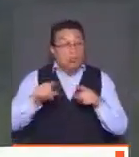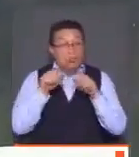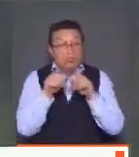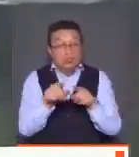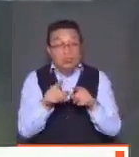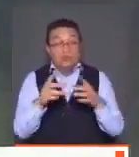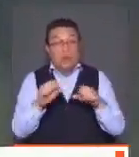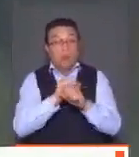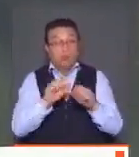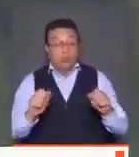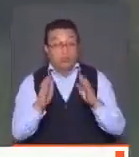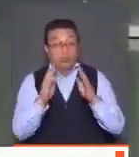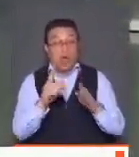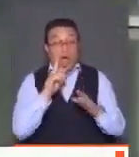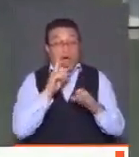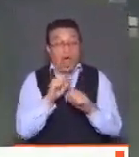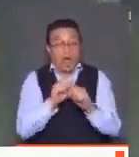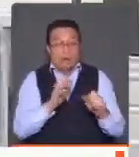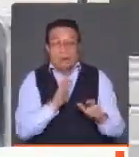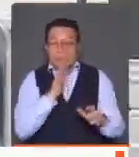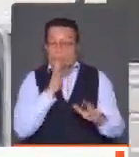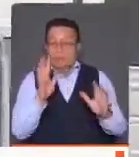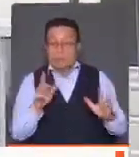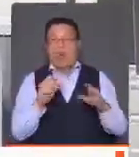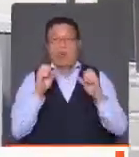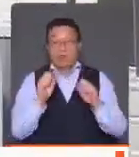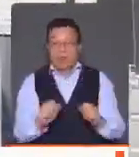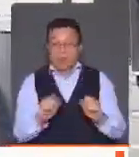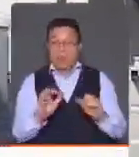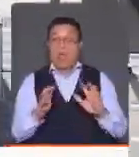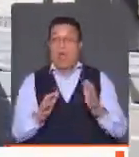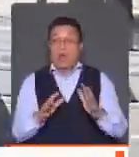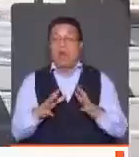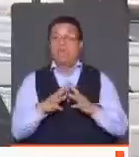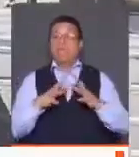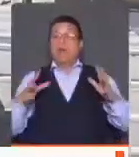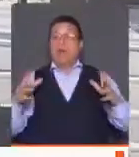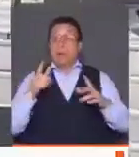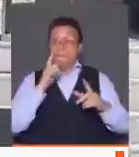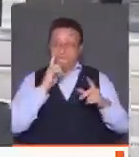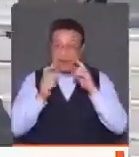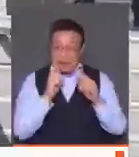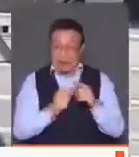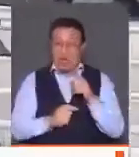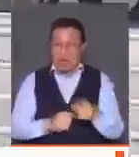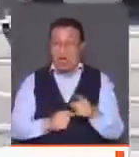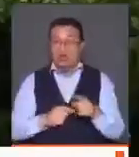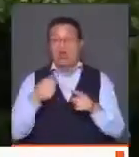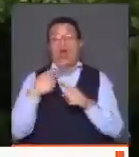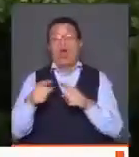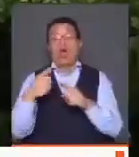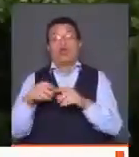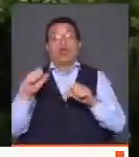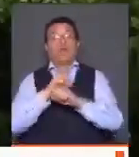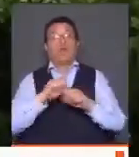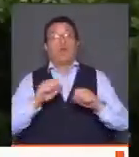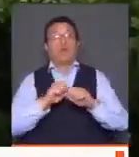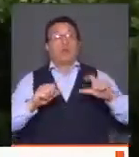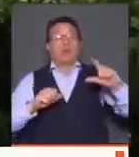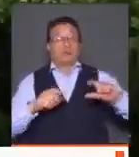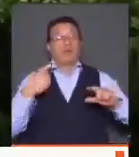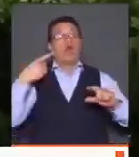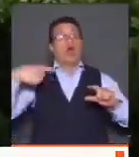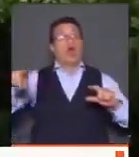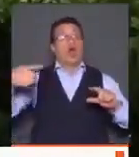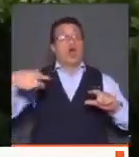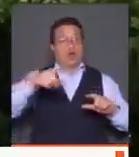explosivo contenía Dinamita por lo que puede ser considerado como de mucha mayor peligrosidad que otras bombas que se hayan dejado antes en otros